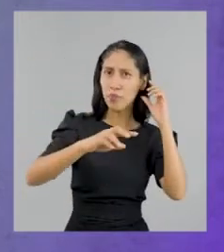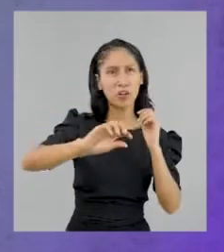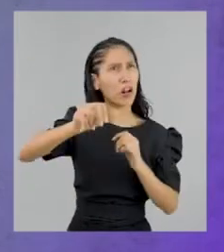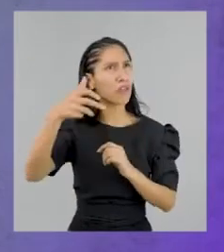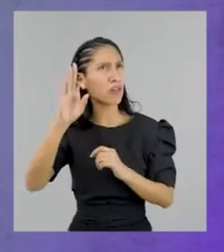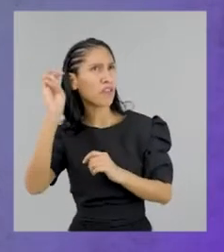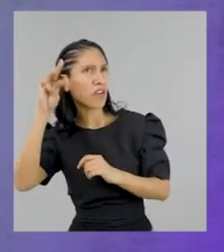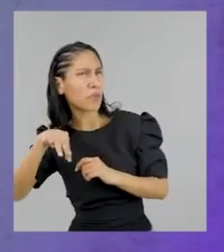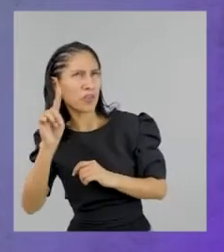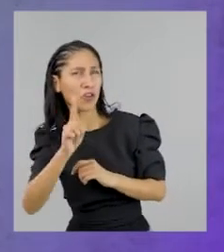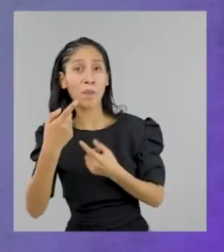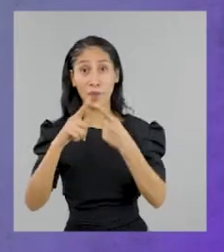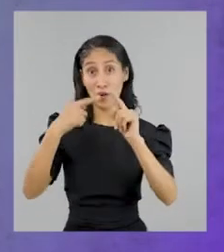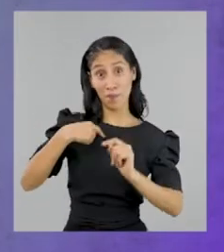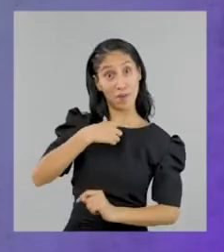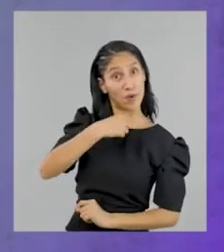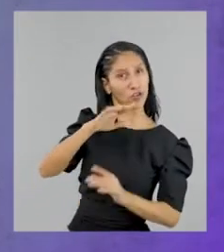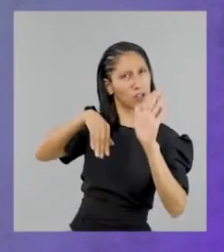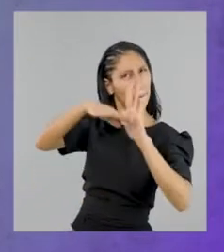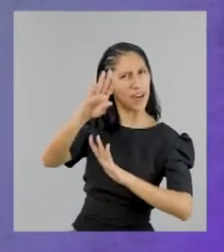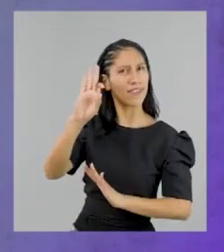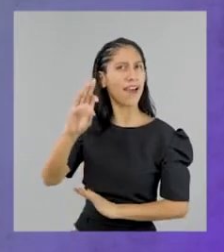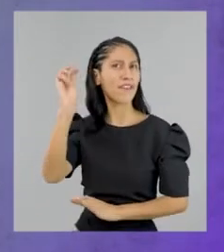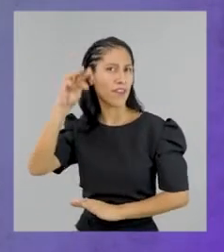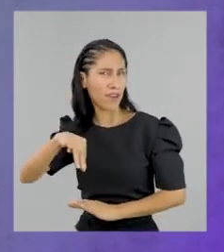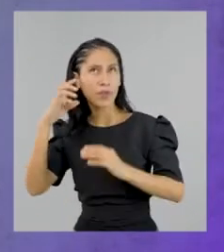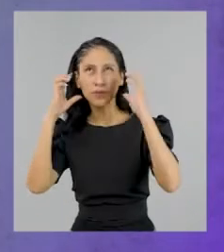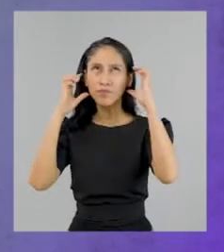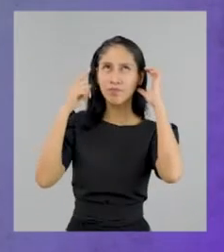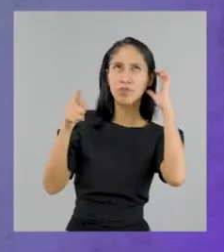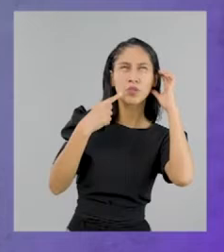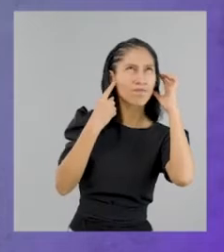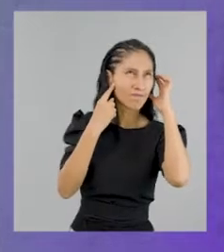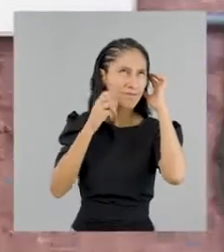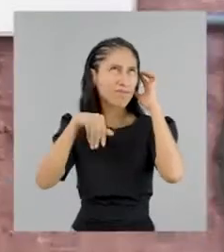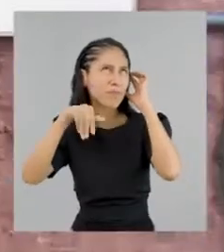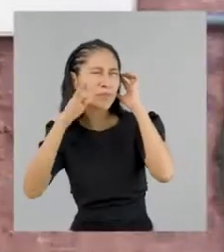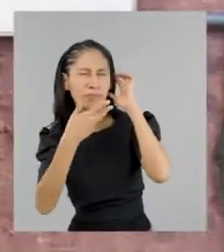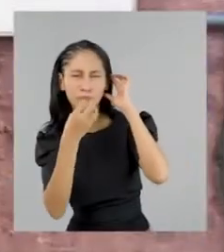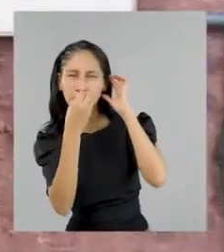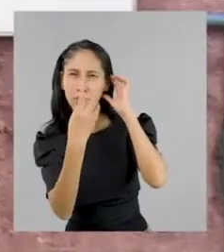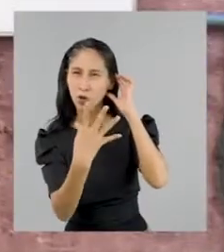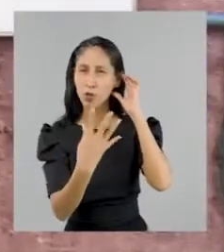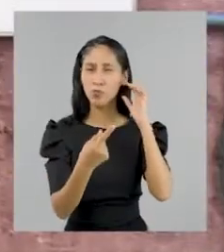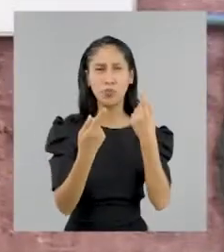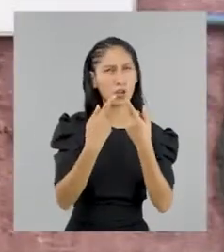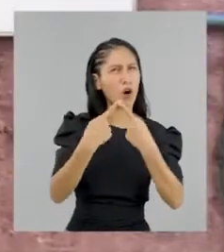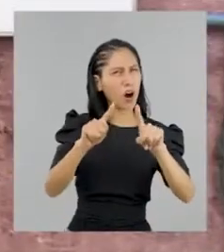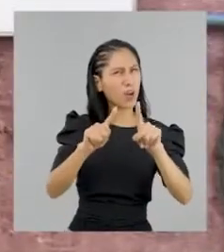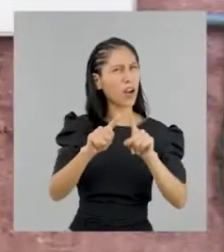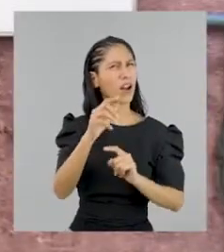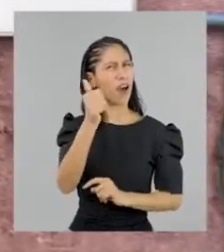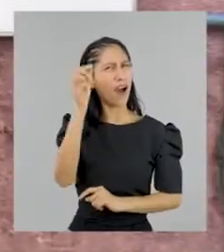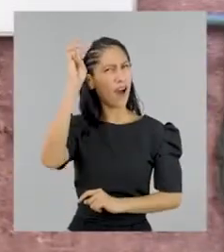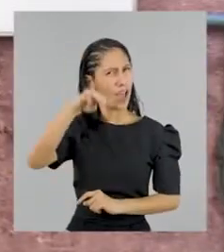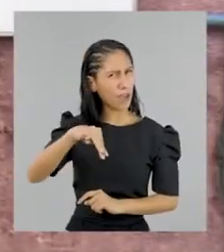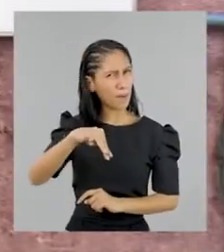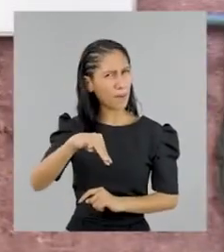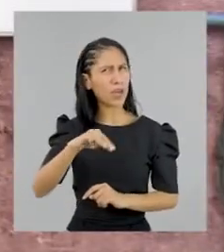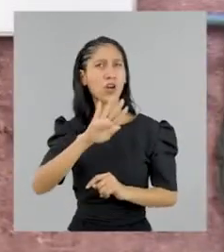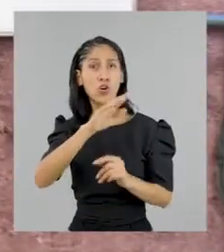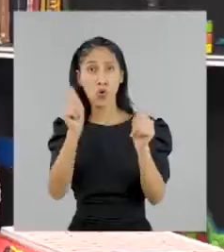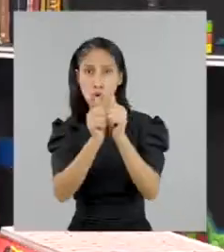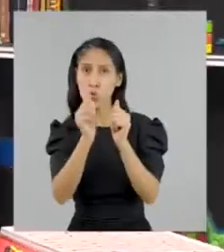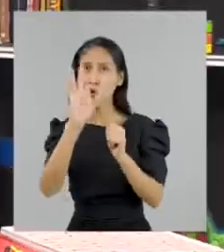llega. A mí me gusta más la FM, porque el sonido es mucho mejor. ¿Sabes cuál es la diferencia entre la señal AM y